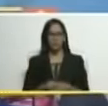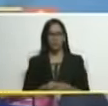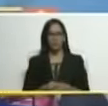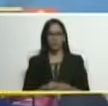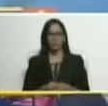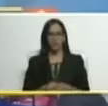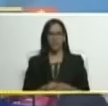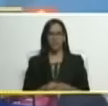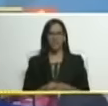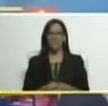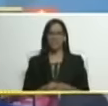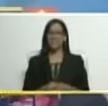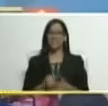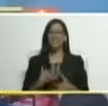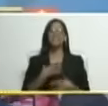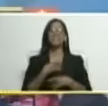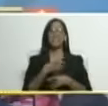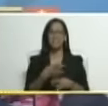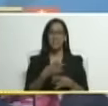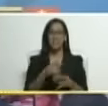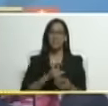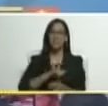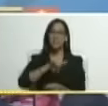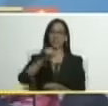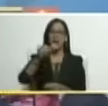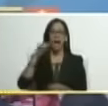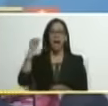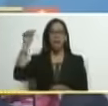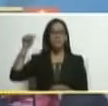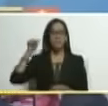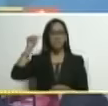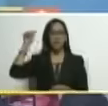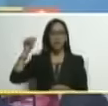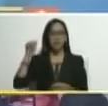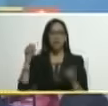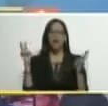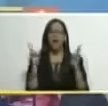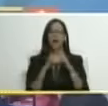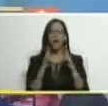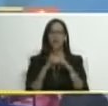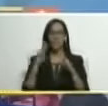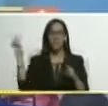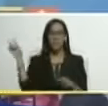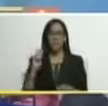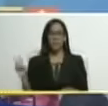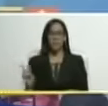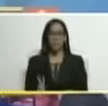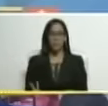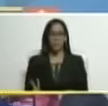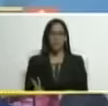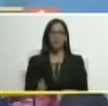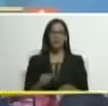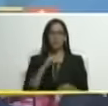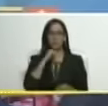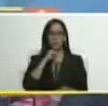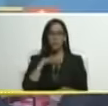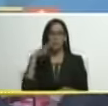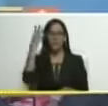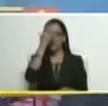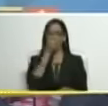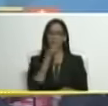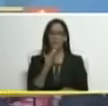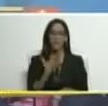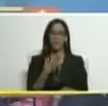están deseosos de ir al Asia a conocer Vietnam, su historia maravillosa,